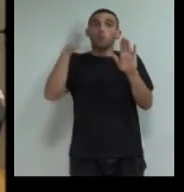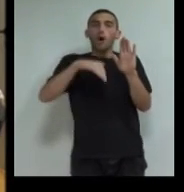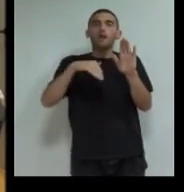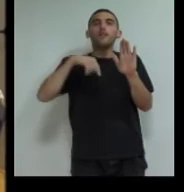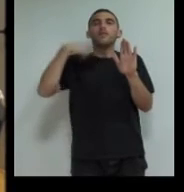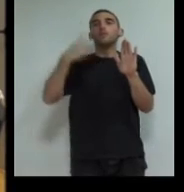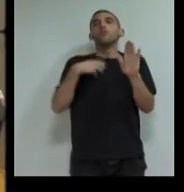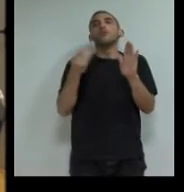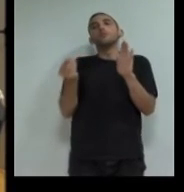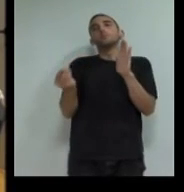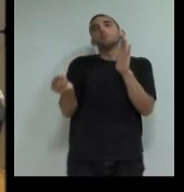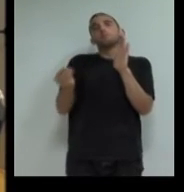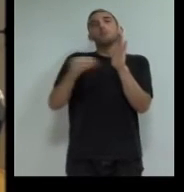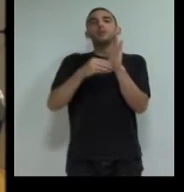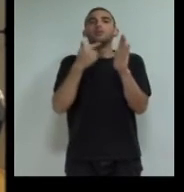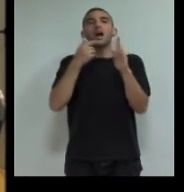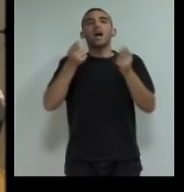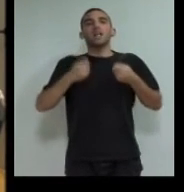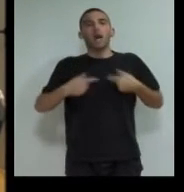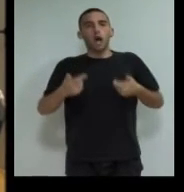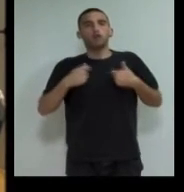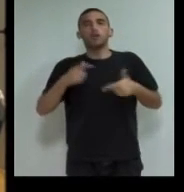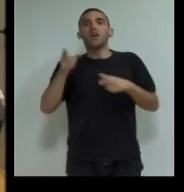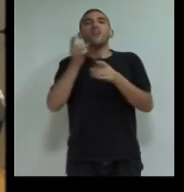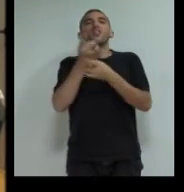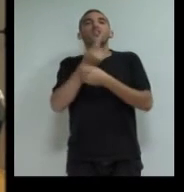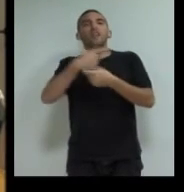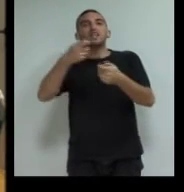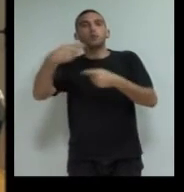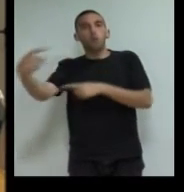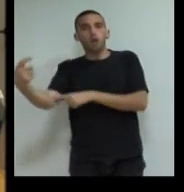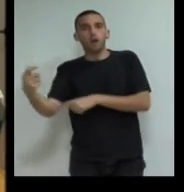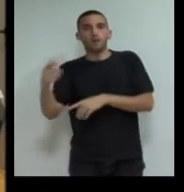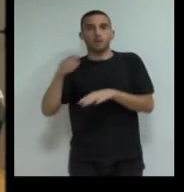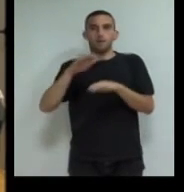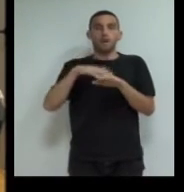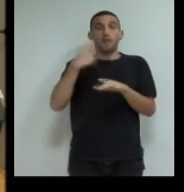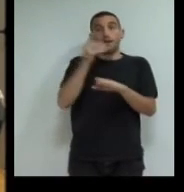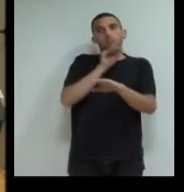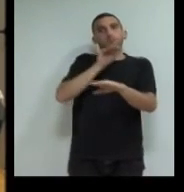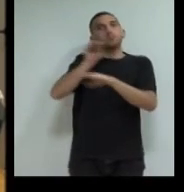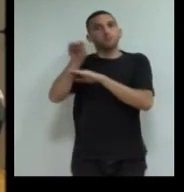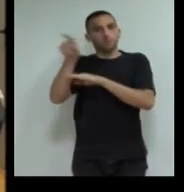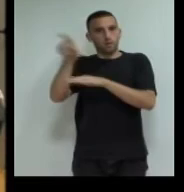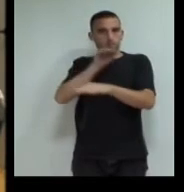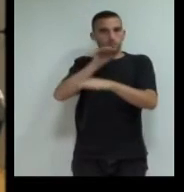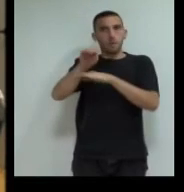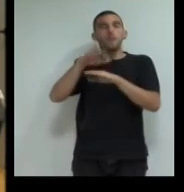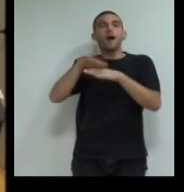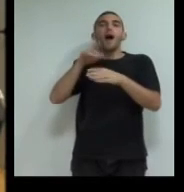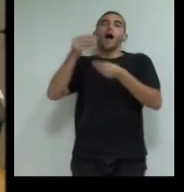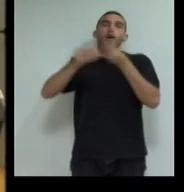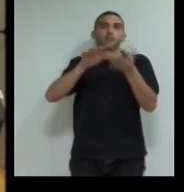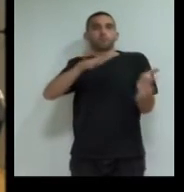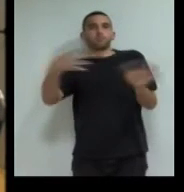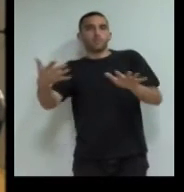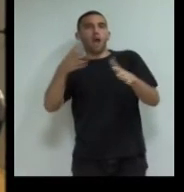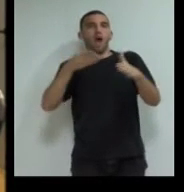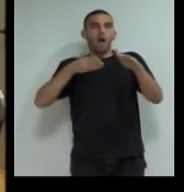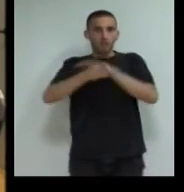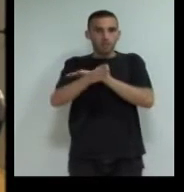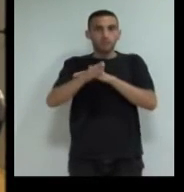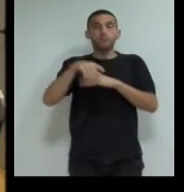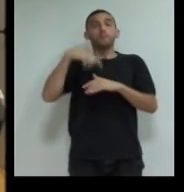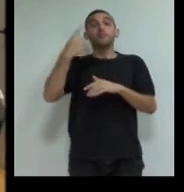poner como gastos las distribuidoras y conseguir unas ayudas para siempre distribuir películas accesibles. ¿Sí? ¿Y dónde están los cines que vayan a emitir